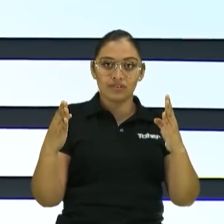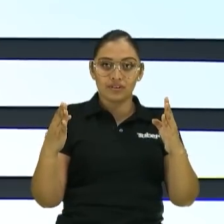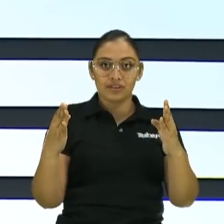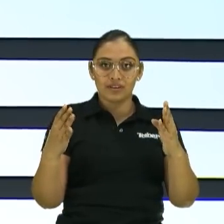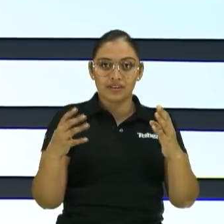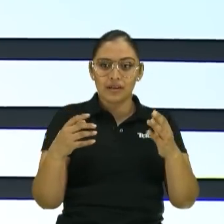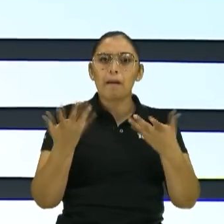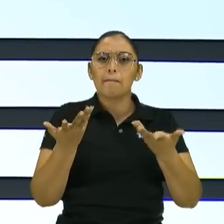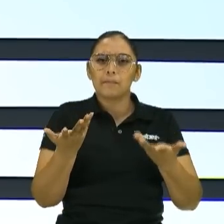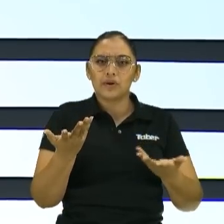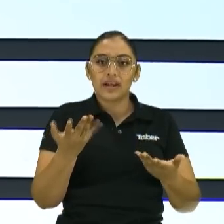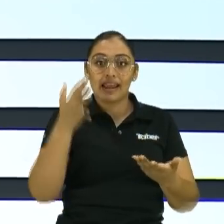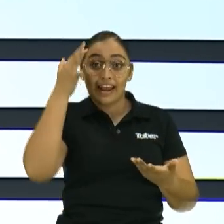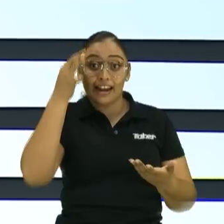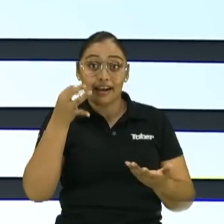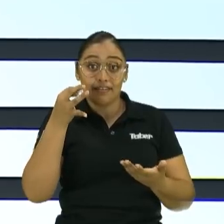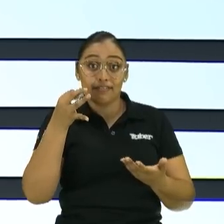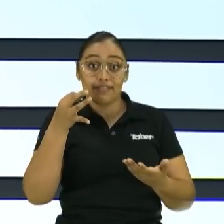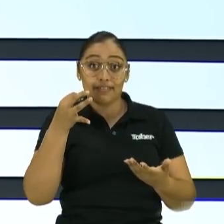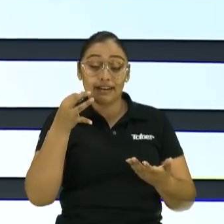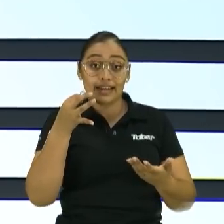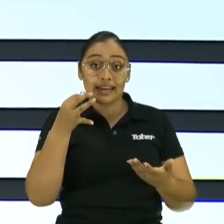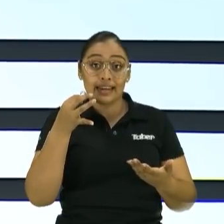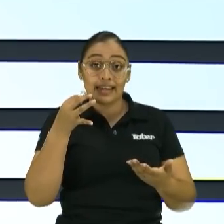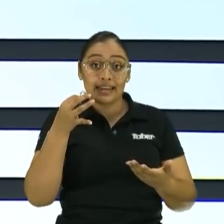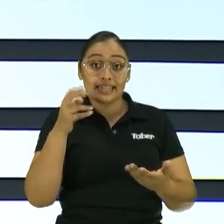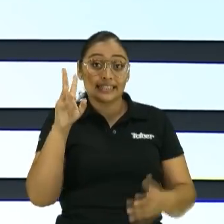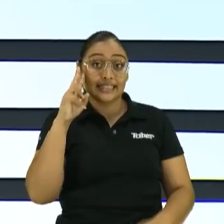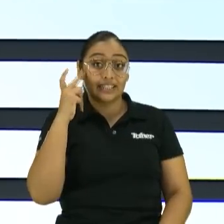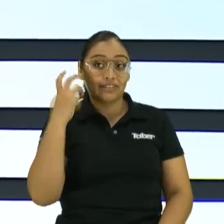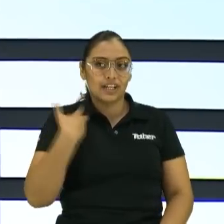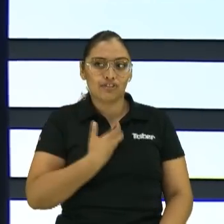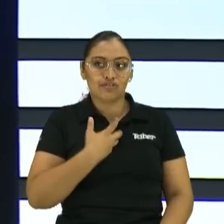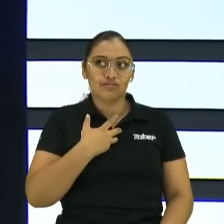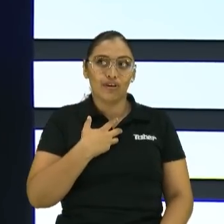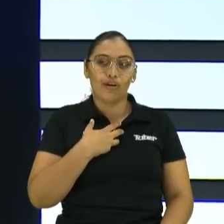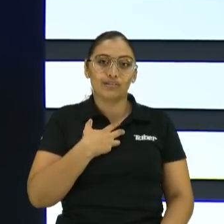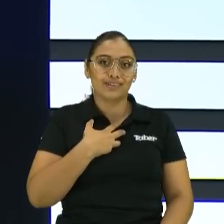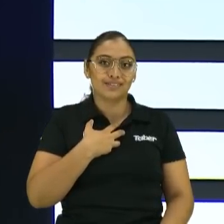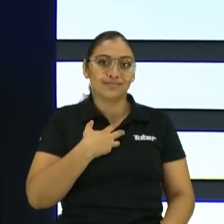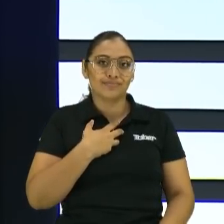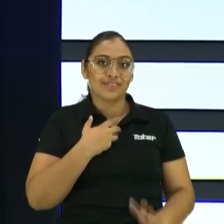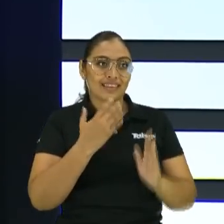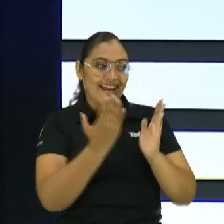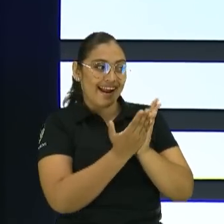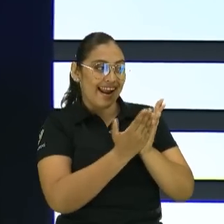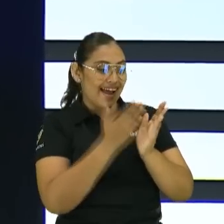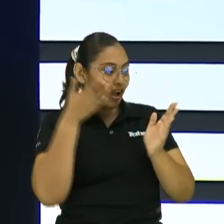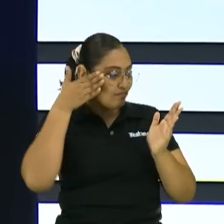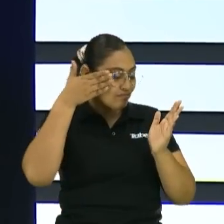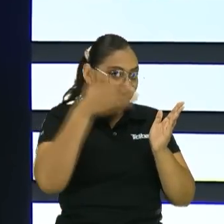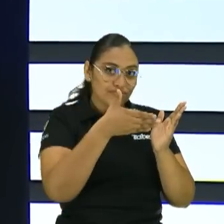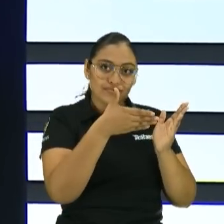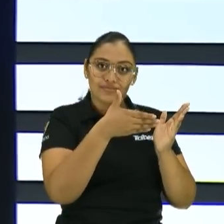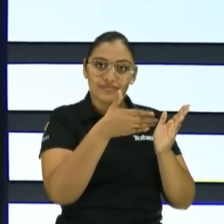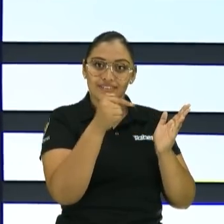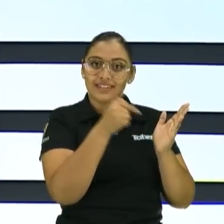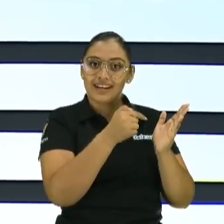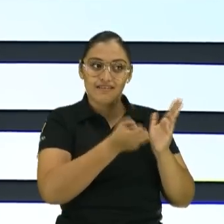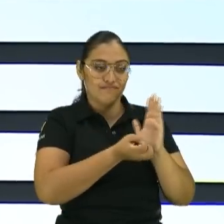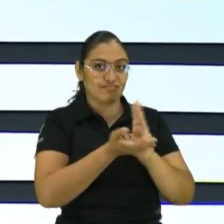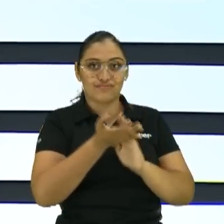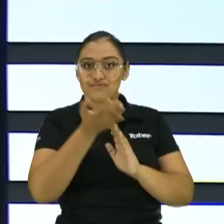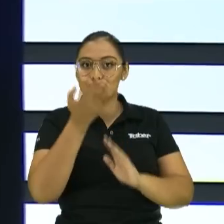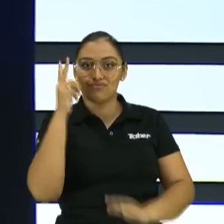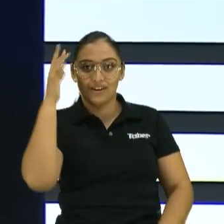viene por el oír y el oír la palabra de Dios la fe que a ti te falta la vas a recuperar cuando comienzas a leer